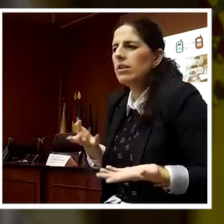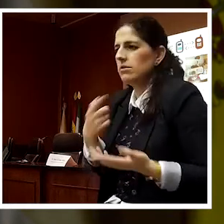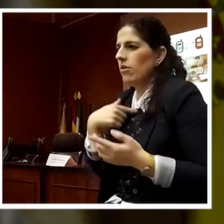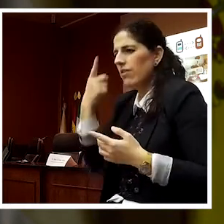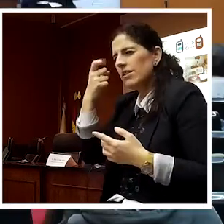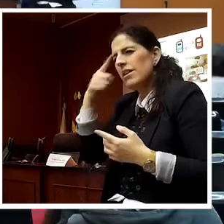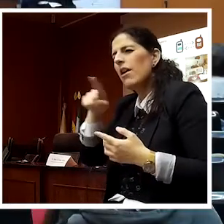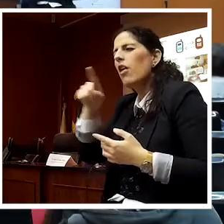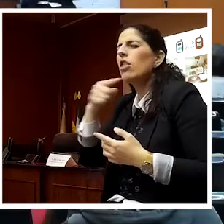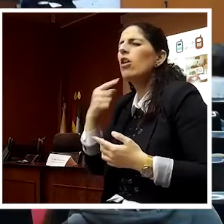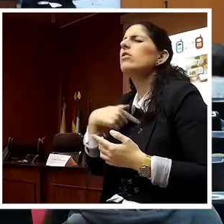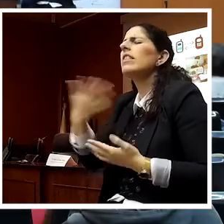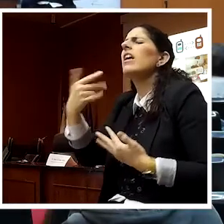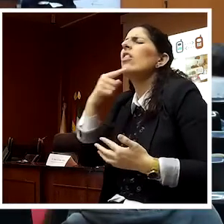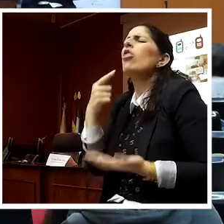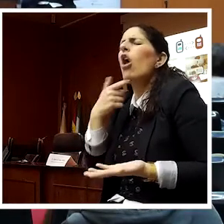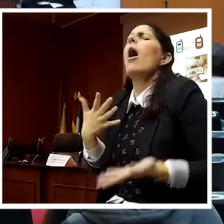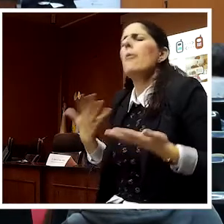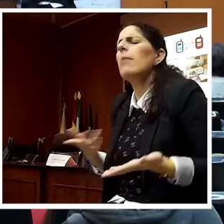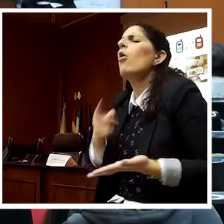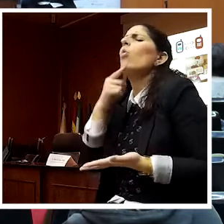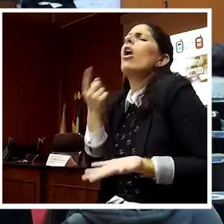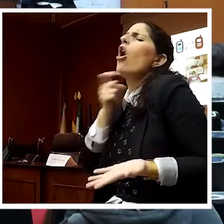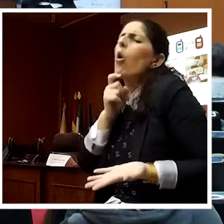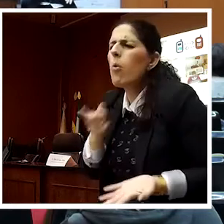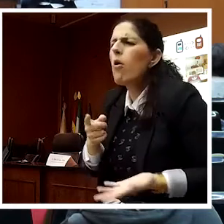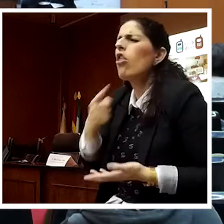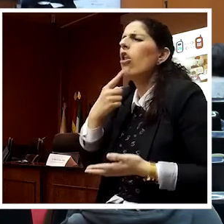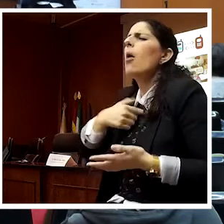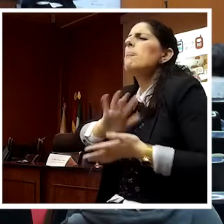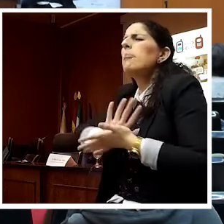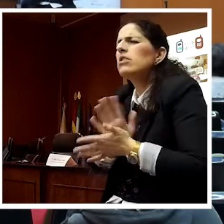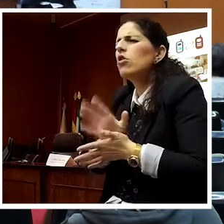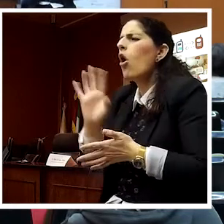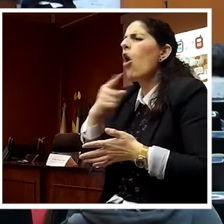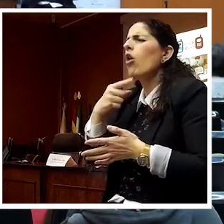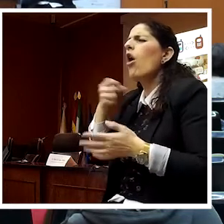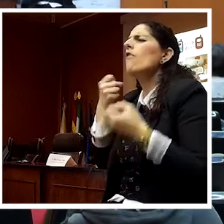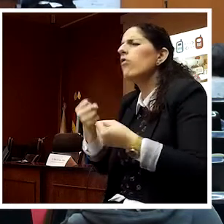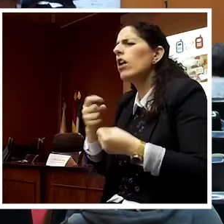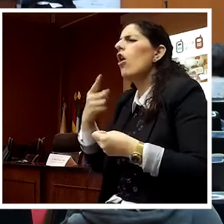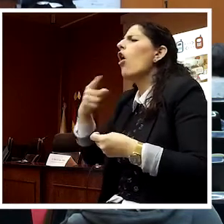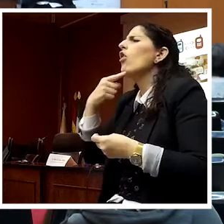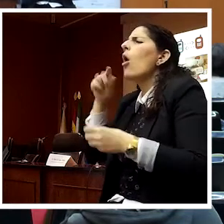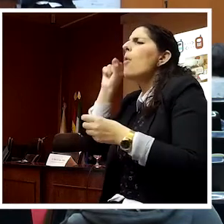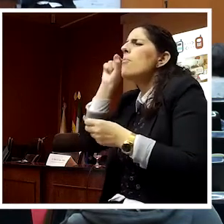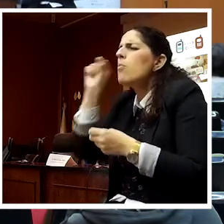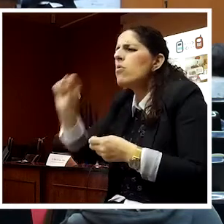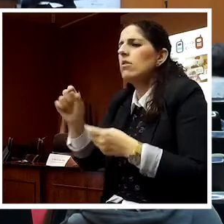importante cómo digan el dolor, porque nos orienta a una patología o a otra, o a mayor o menor gravedad.